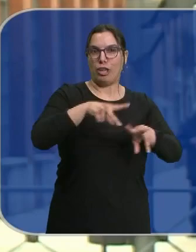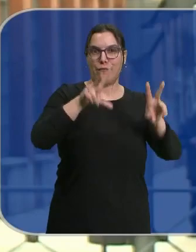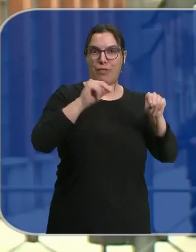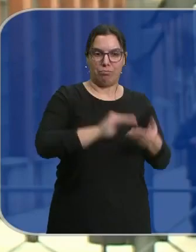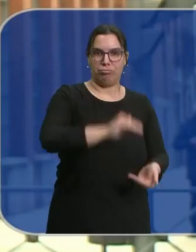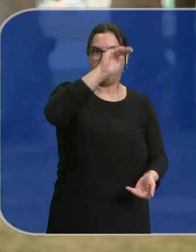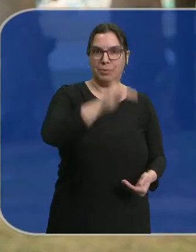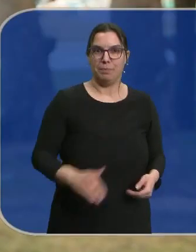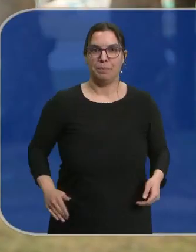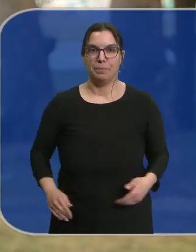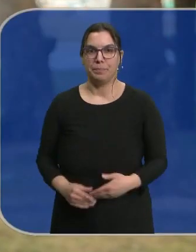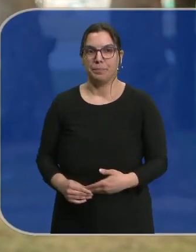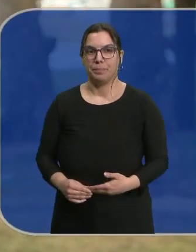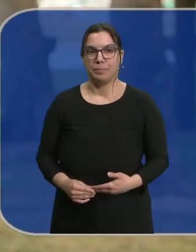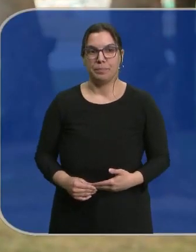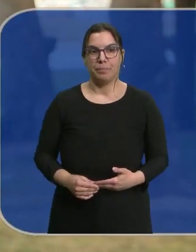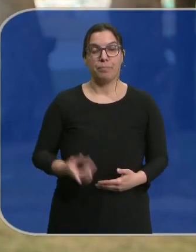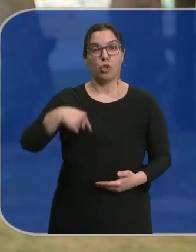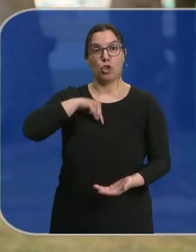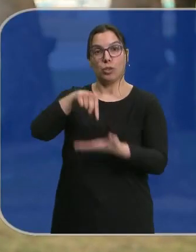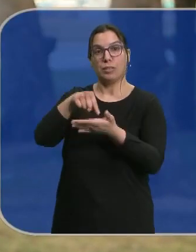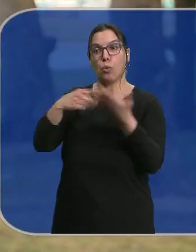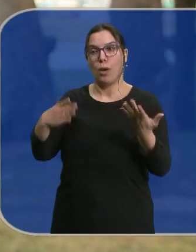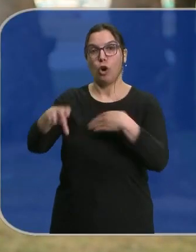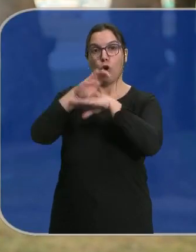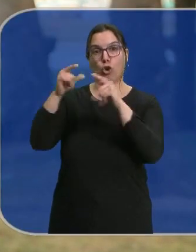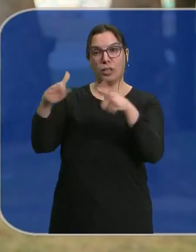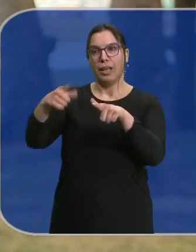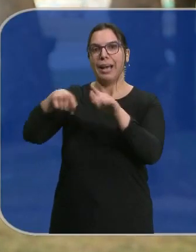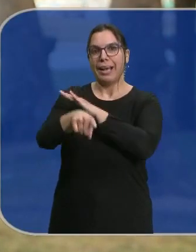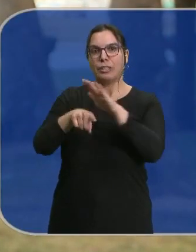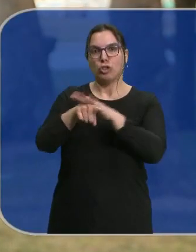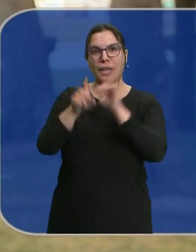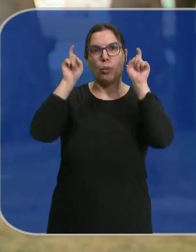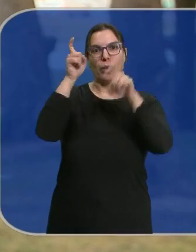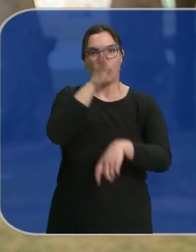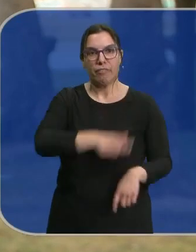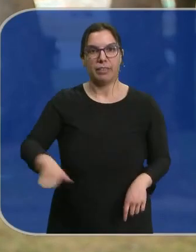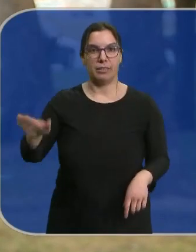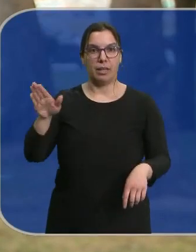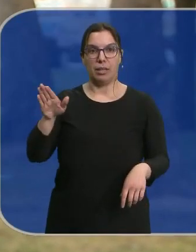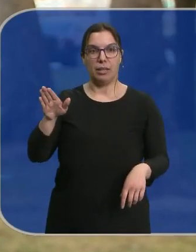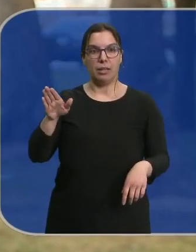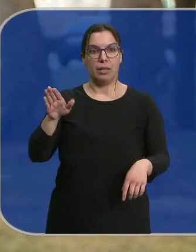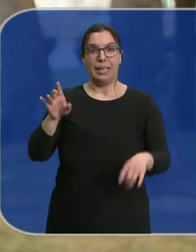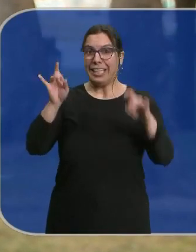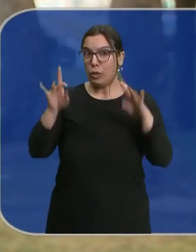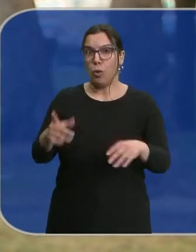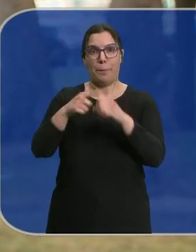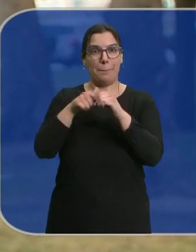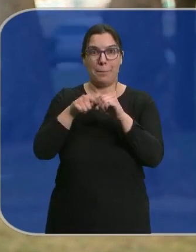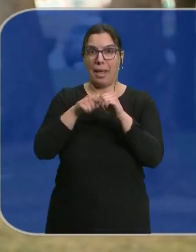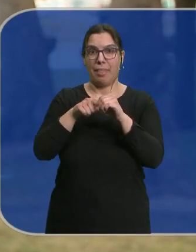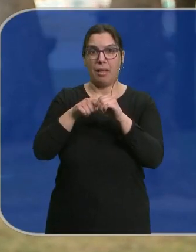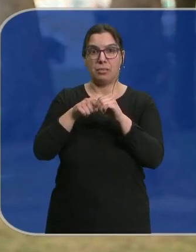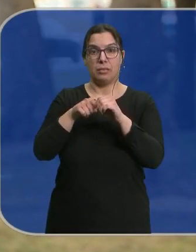obligatorias. Nuestra exigencia es que la Consejería gestione la educación infantil y garantice esas plazas